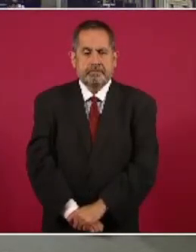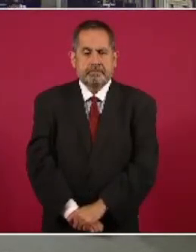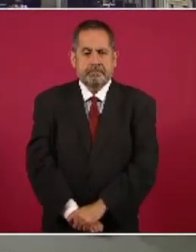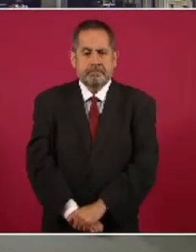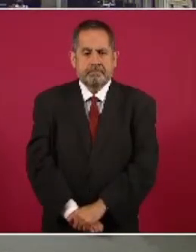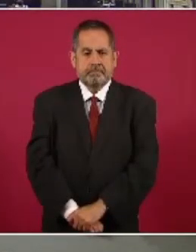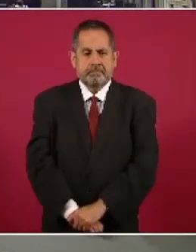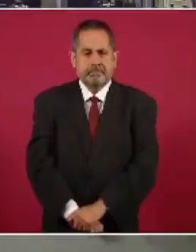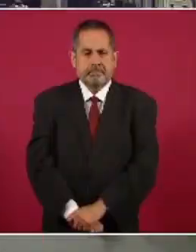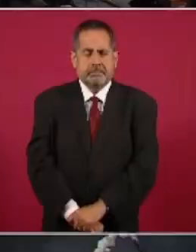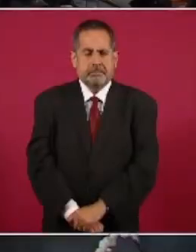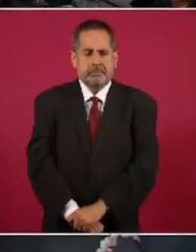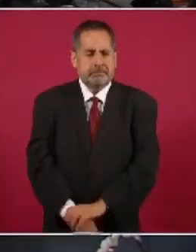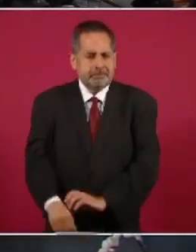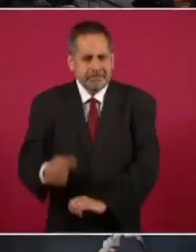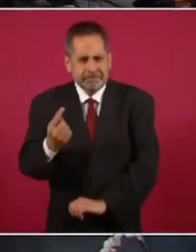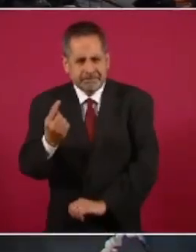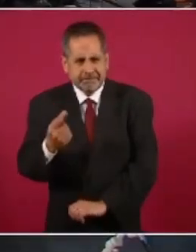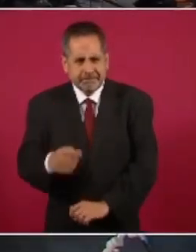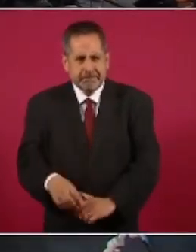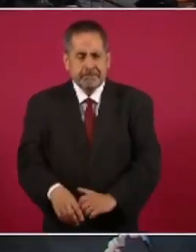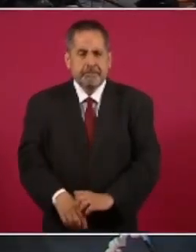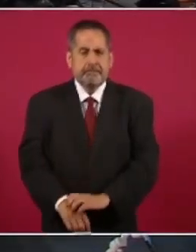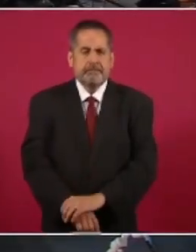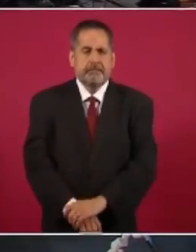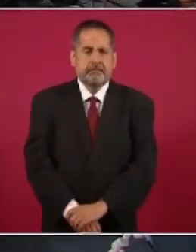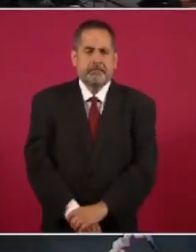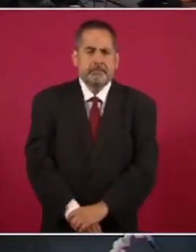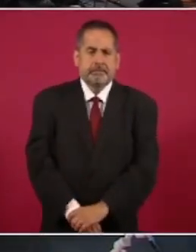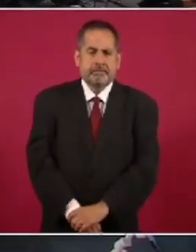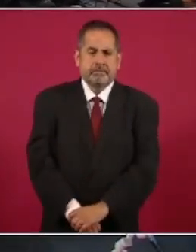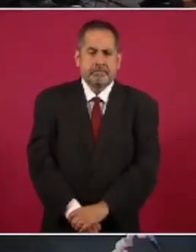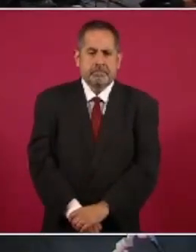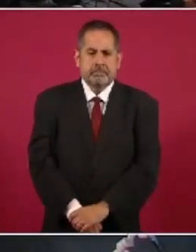¿A qué? ¿Asistiría usted a la coronación dentro de un año si lo